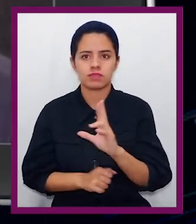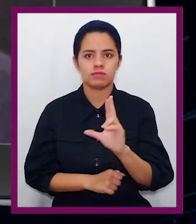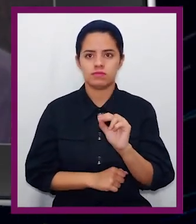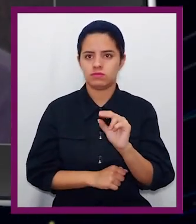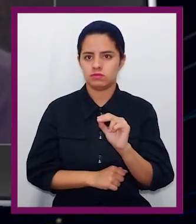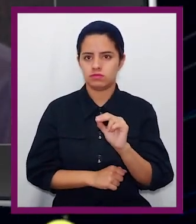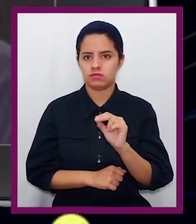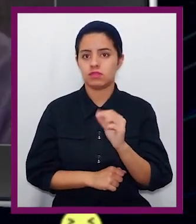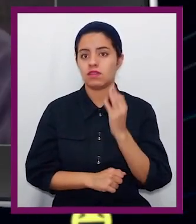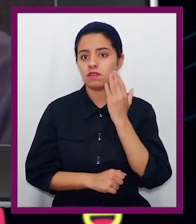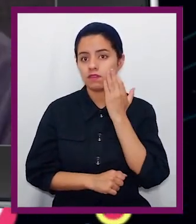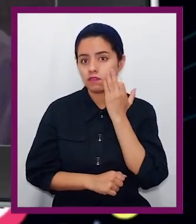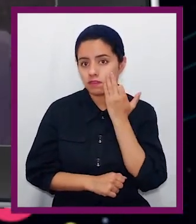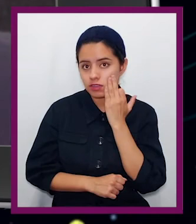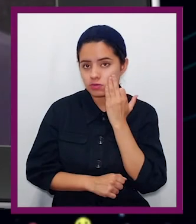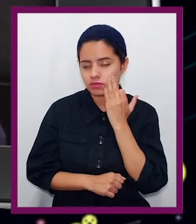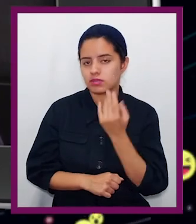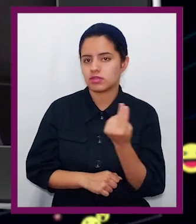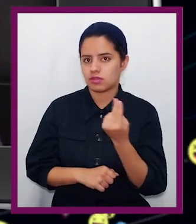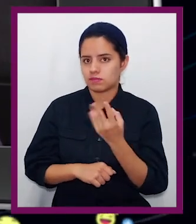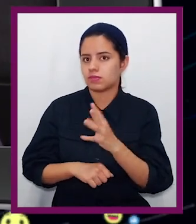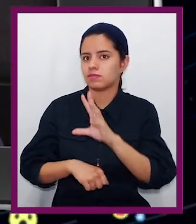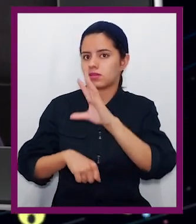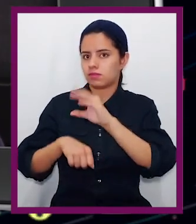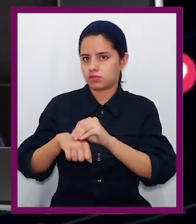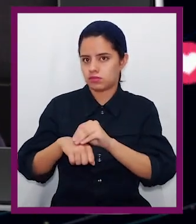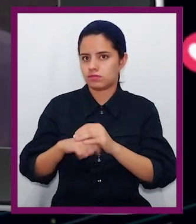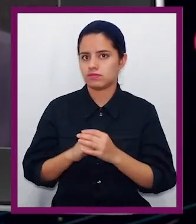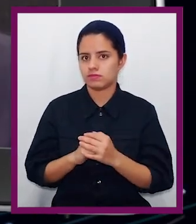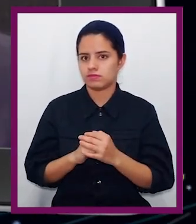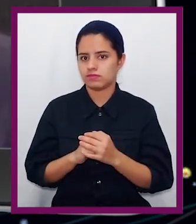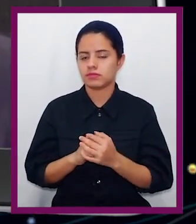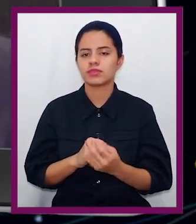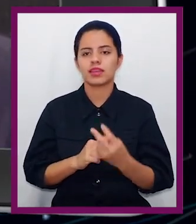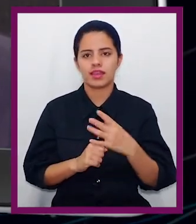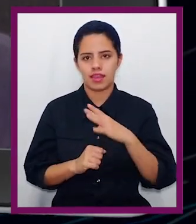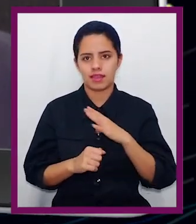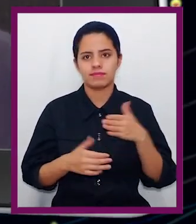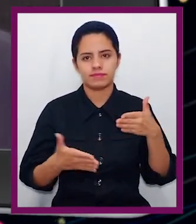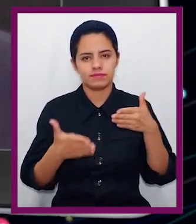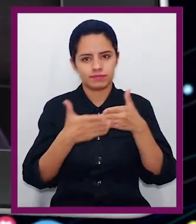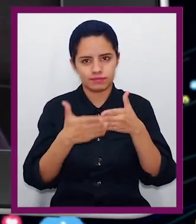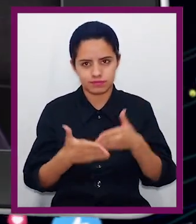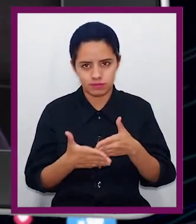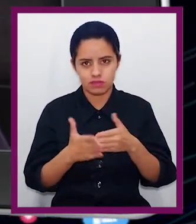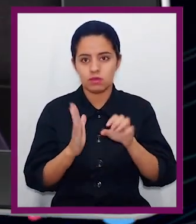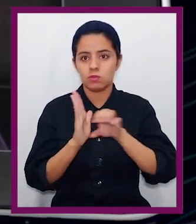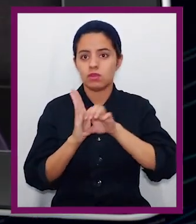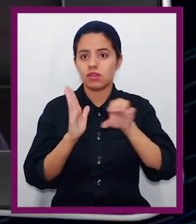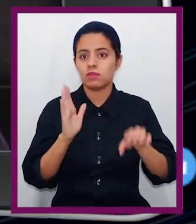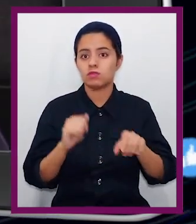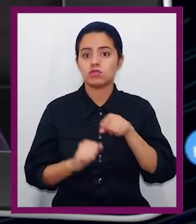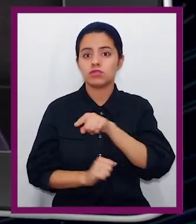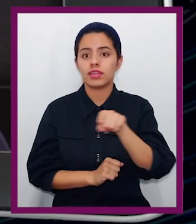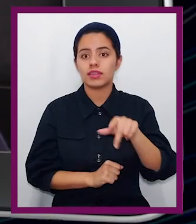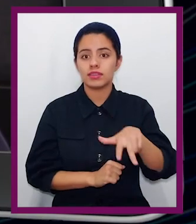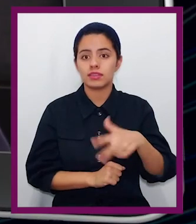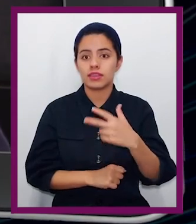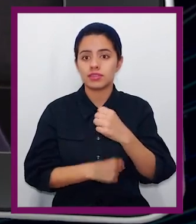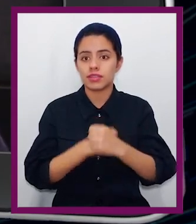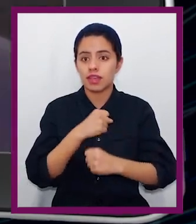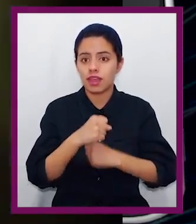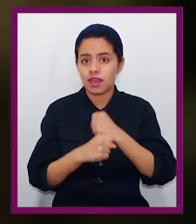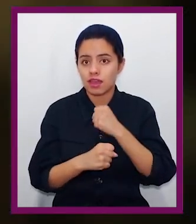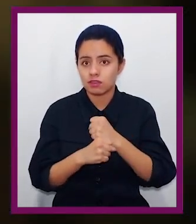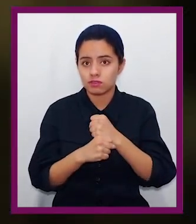terceros sin permiso de Facebook. Tienen algunas excepciones que restringen el uso de Facebook. Por ejemplo, si somos menores de 13